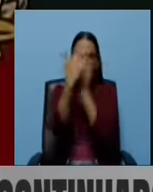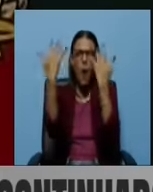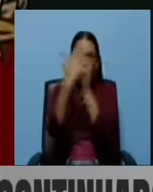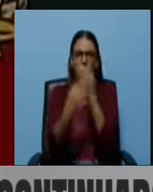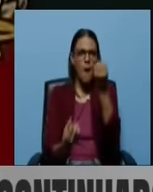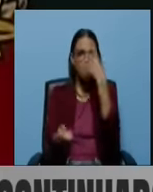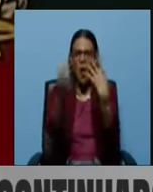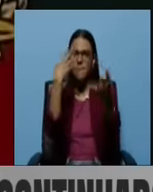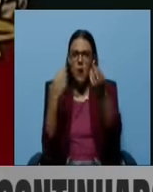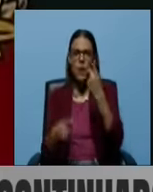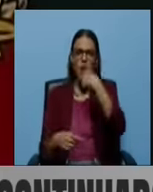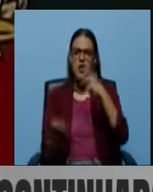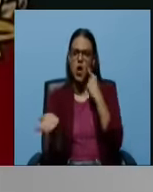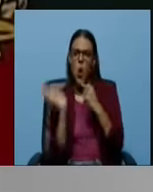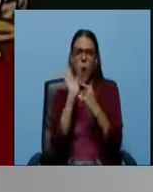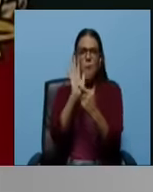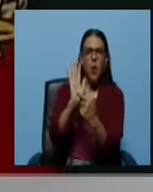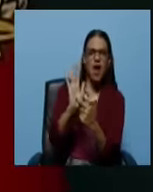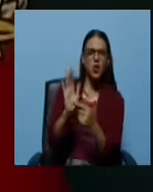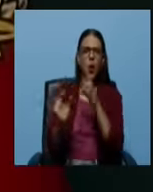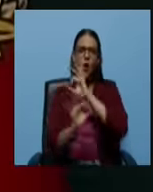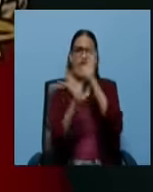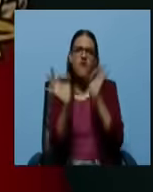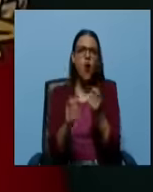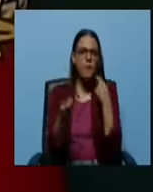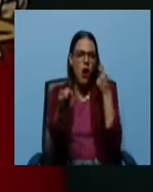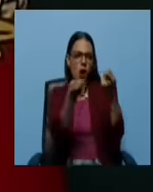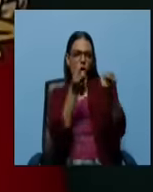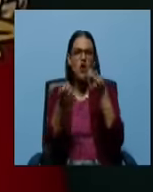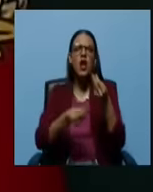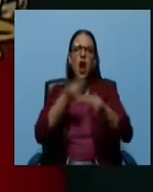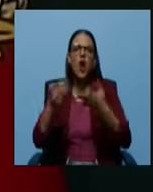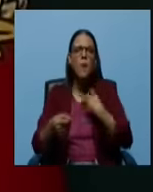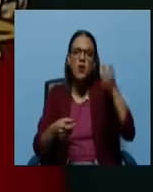y van modelando la conducta de los seres humanos.